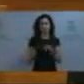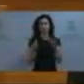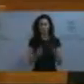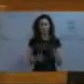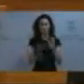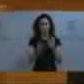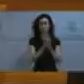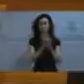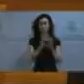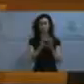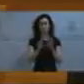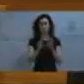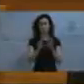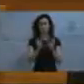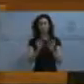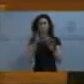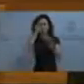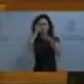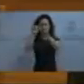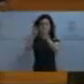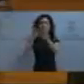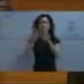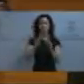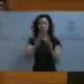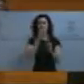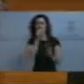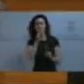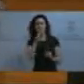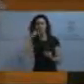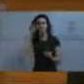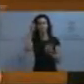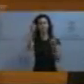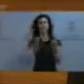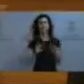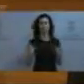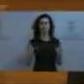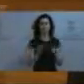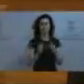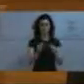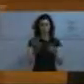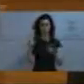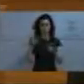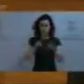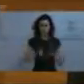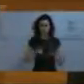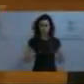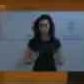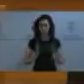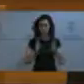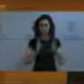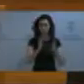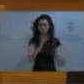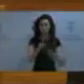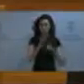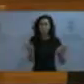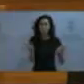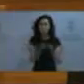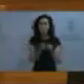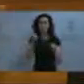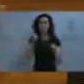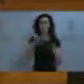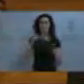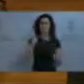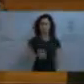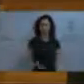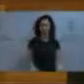código ICTUS que van a hacer el grupo de expertos. Bien, ese grupo de expertos ya hablaron hace 6 meses, ya dieron sus conclusiones hace 6